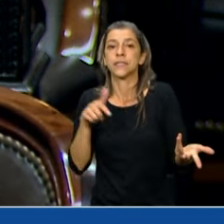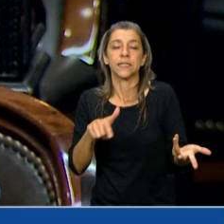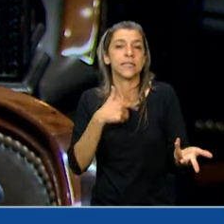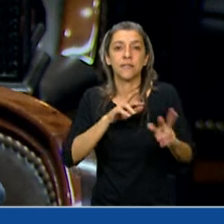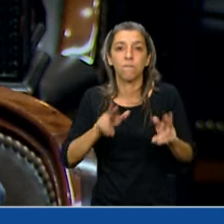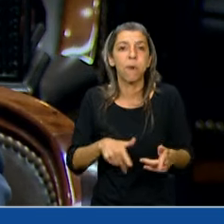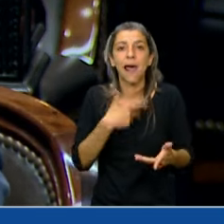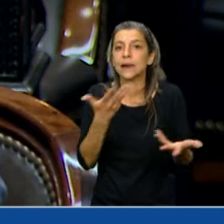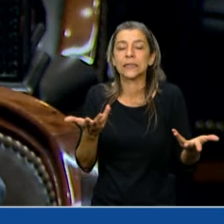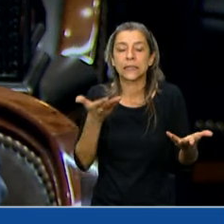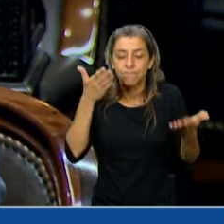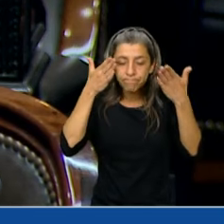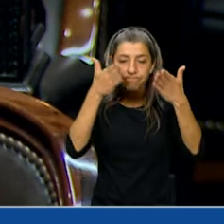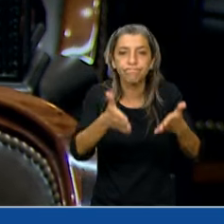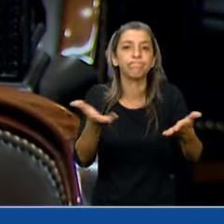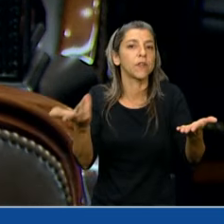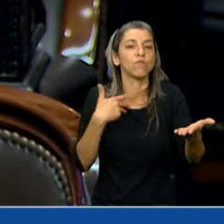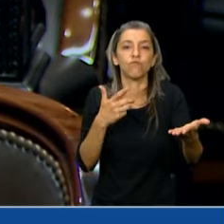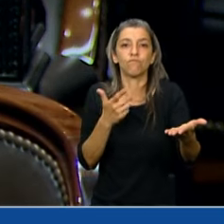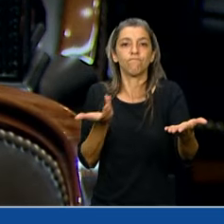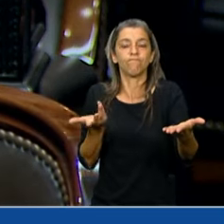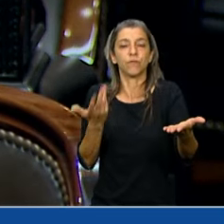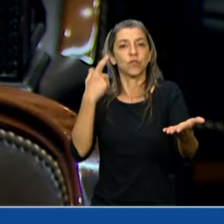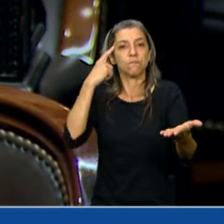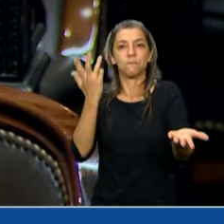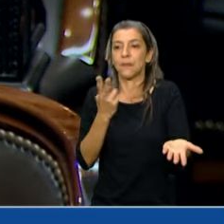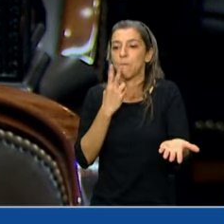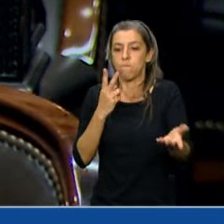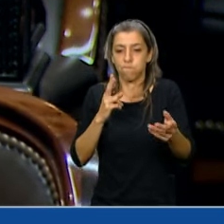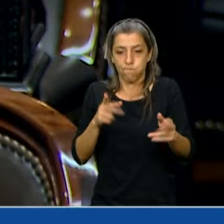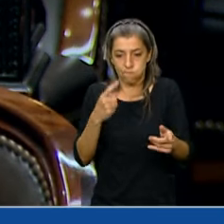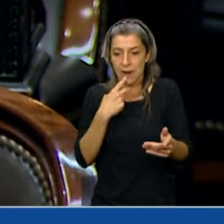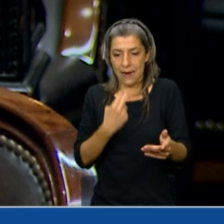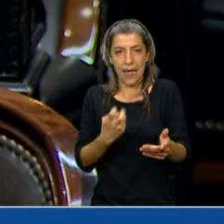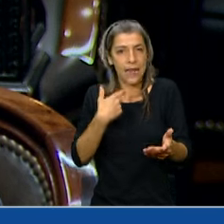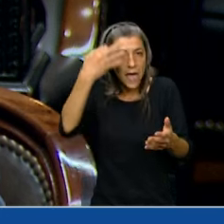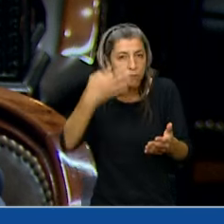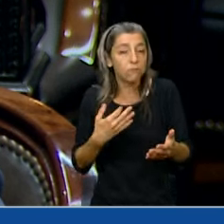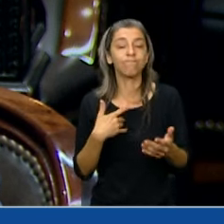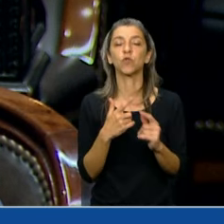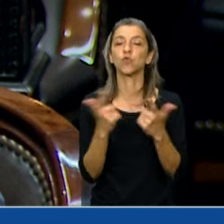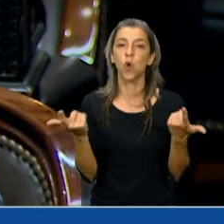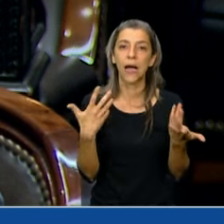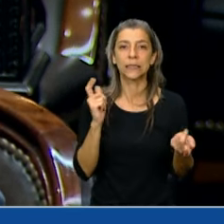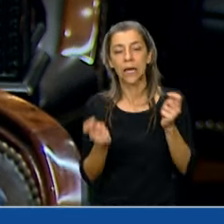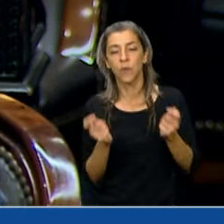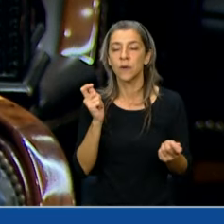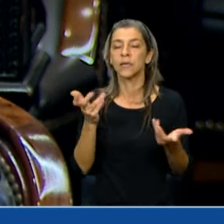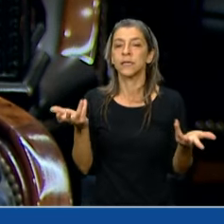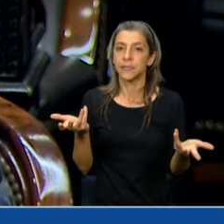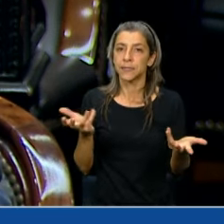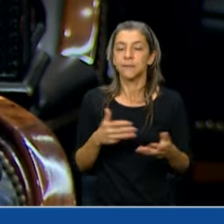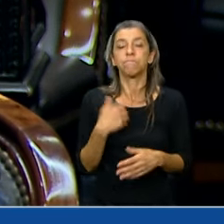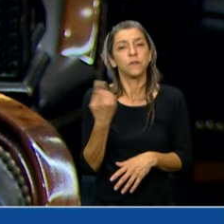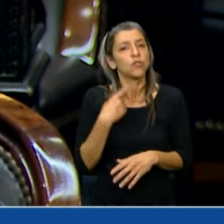política en su lo que cree ser una política energética y por esto como decía Estamos de acuerdo en que la importancia